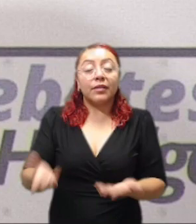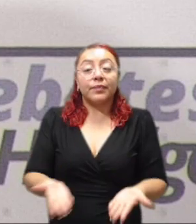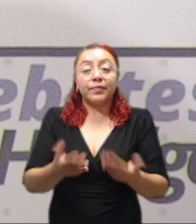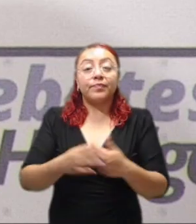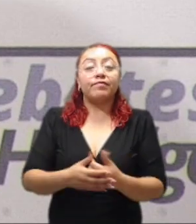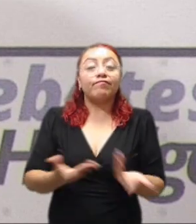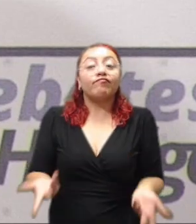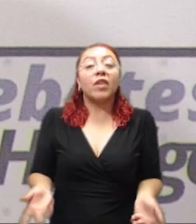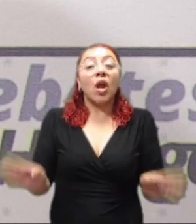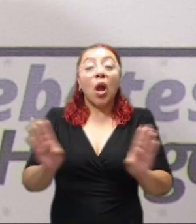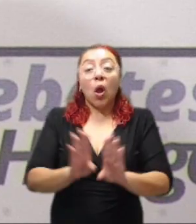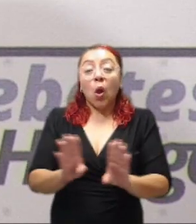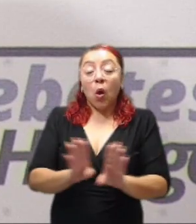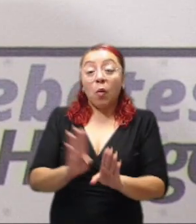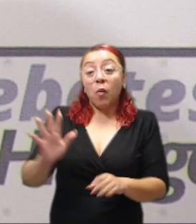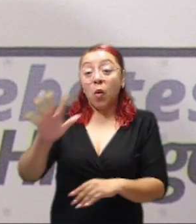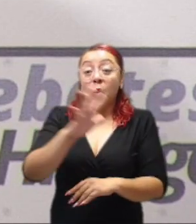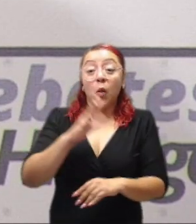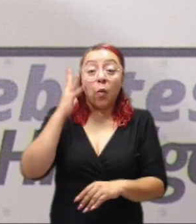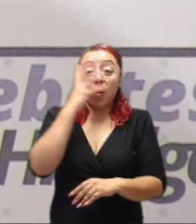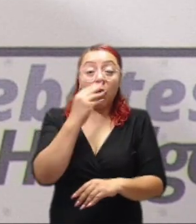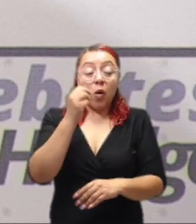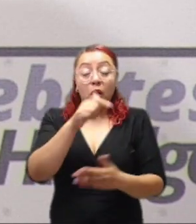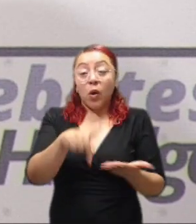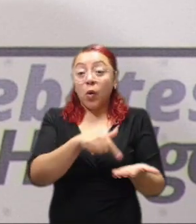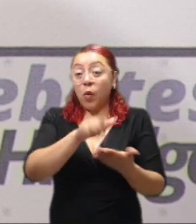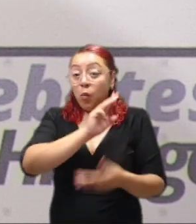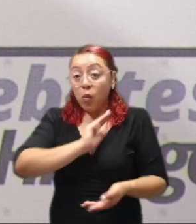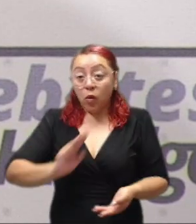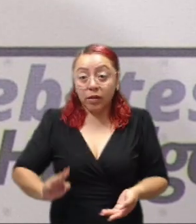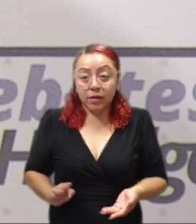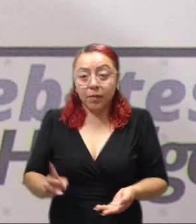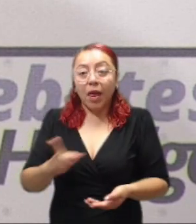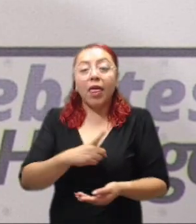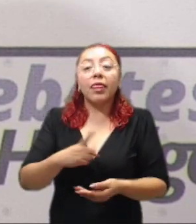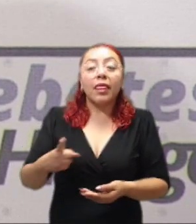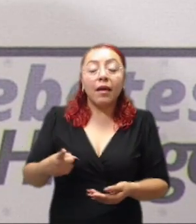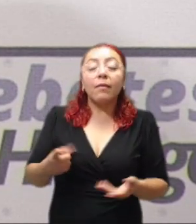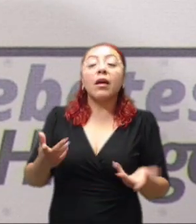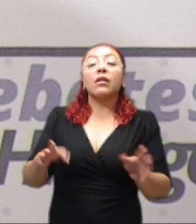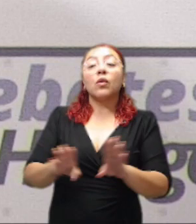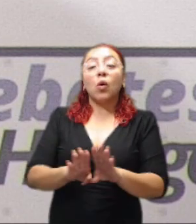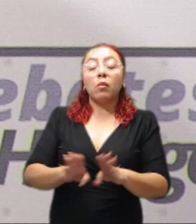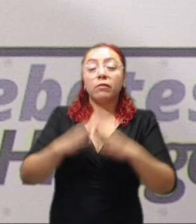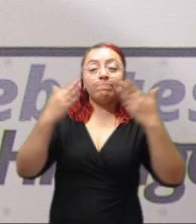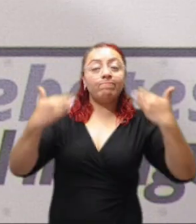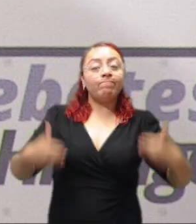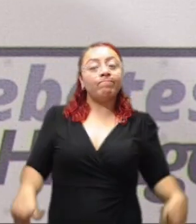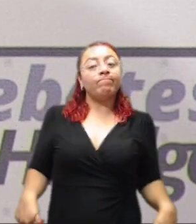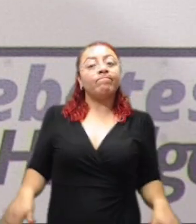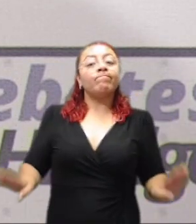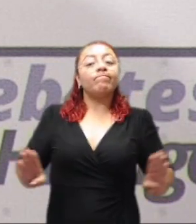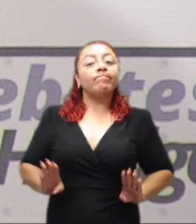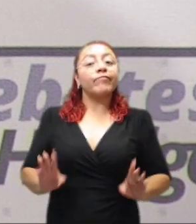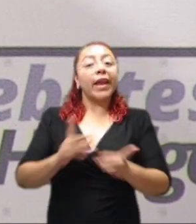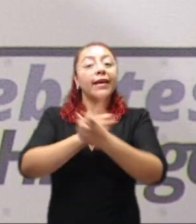para tener una buena imagen del municipio es importante tener calidad moral porque